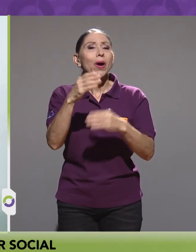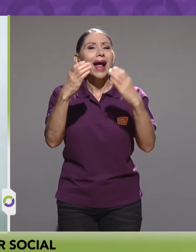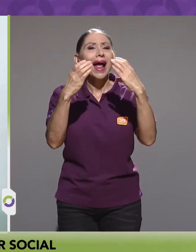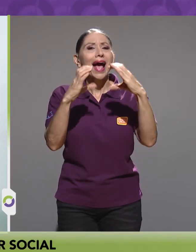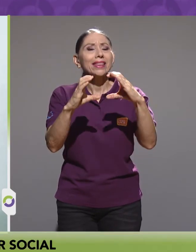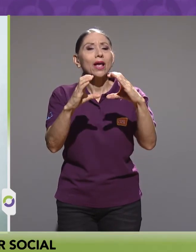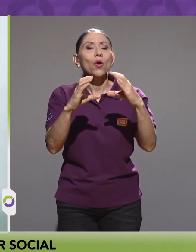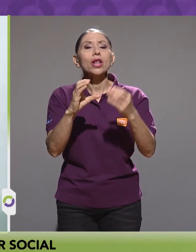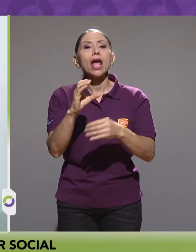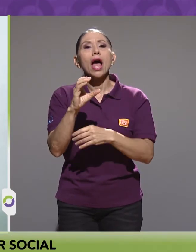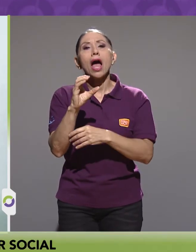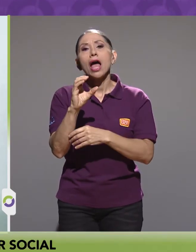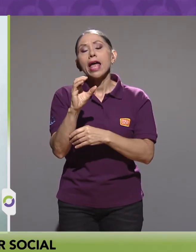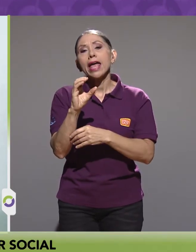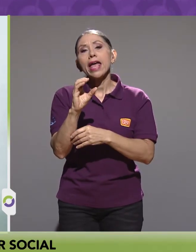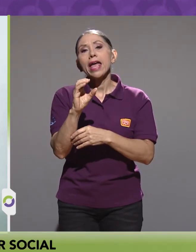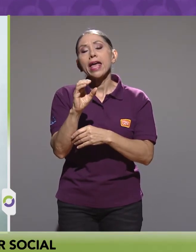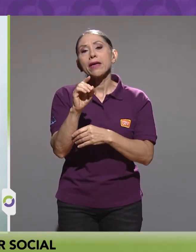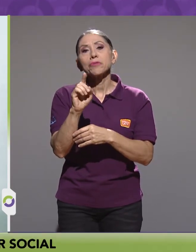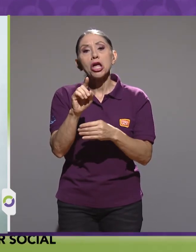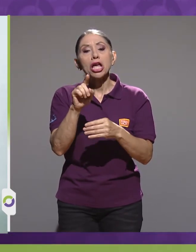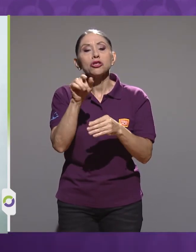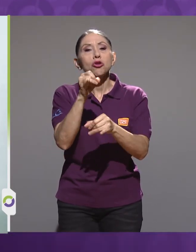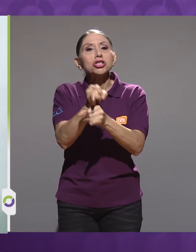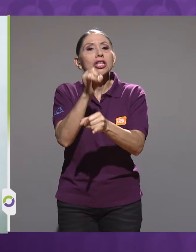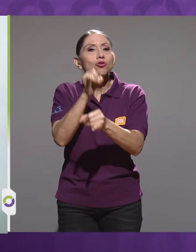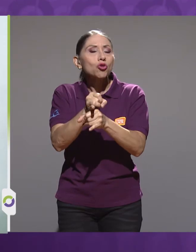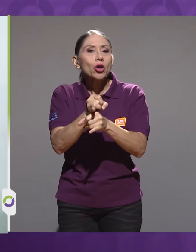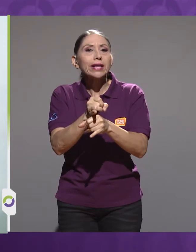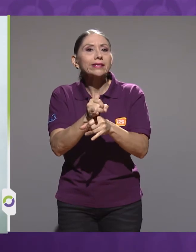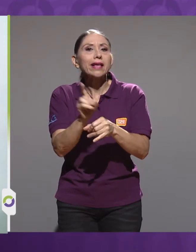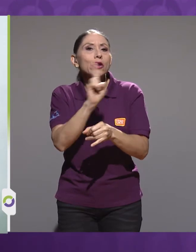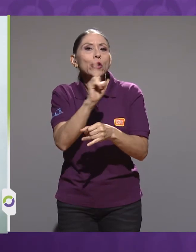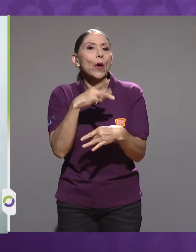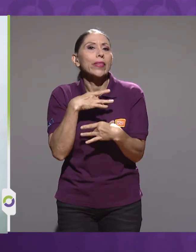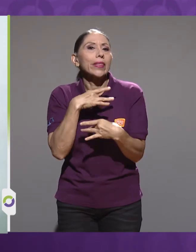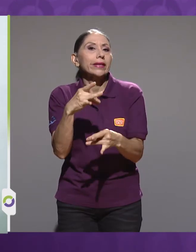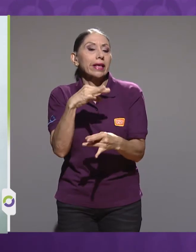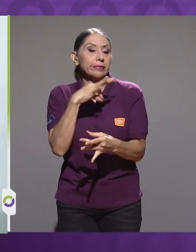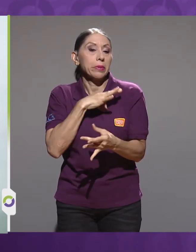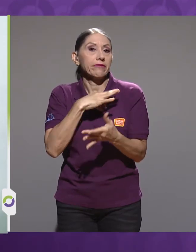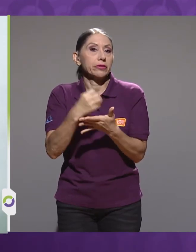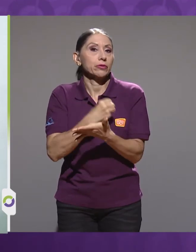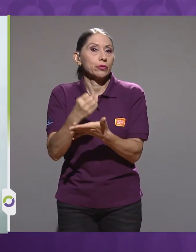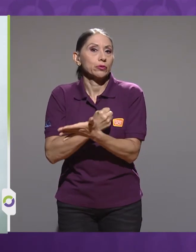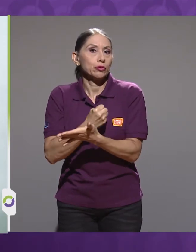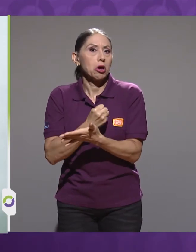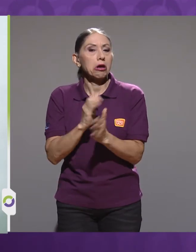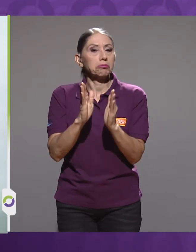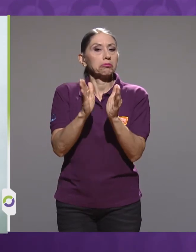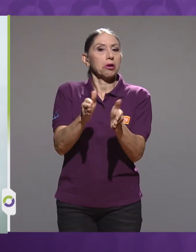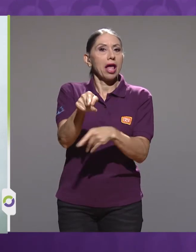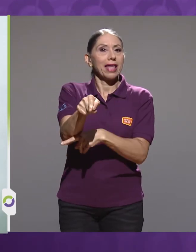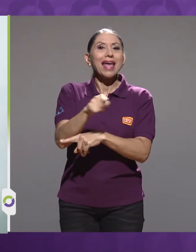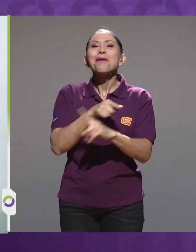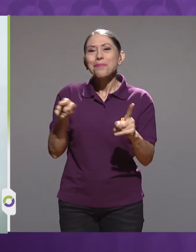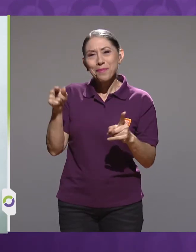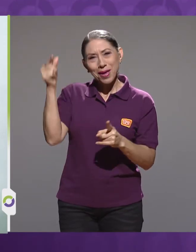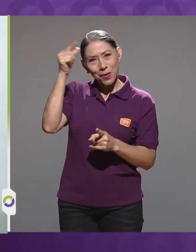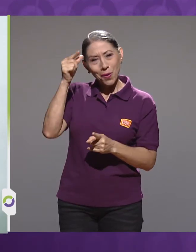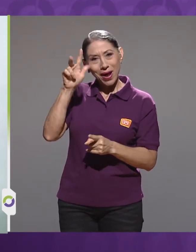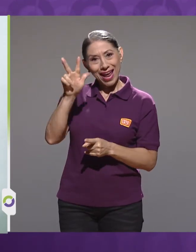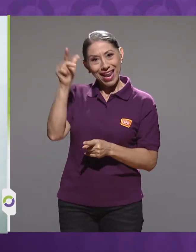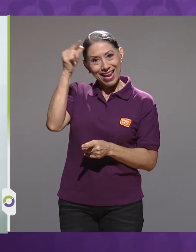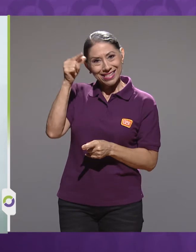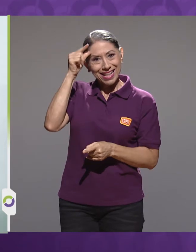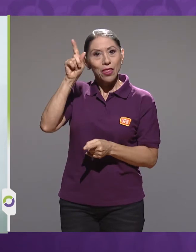OBS, que esto significa que son instituciones sin fines de lucro, sí requieren que desde el Estado se haga